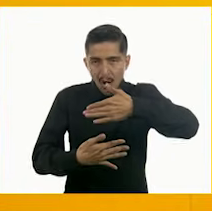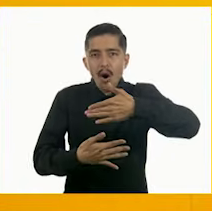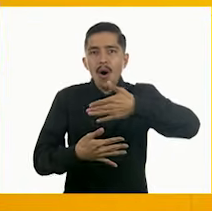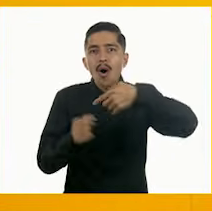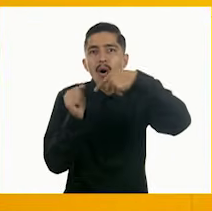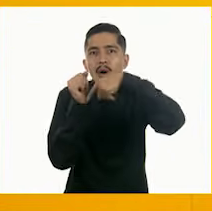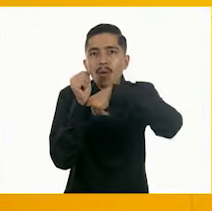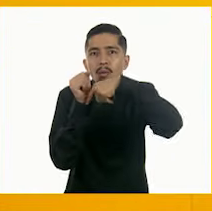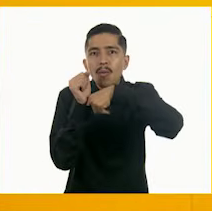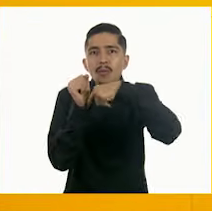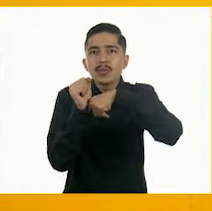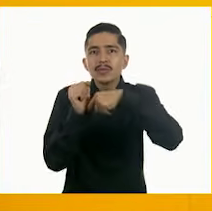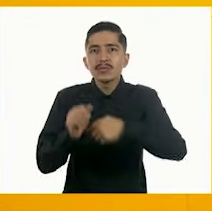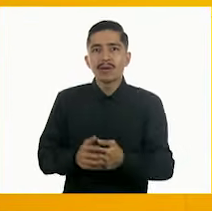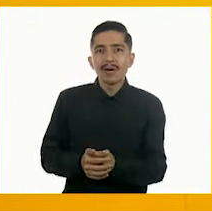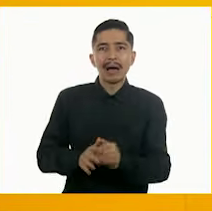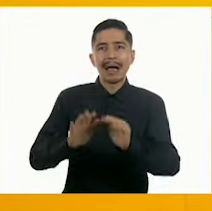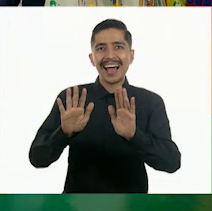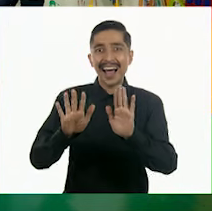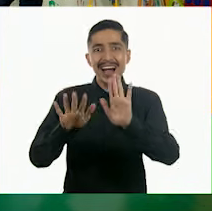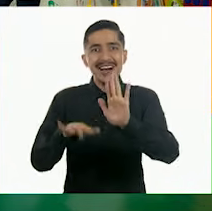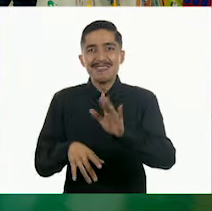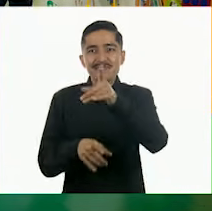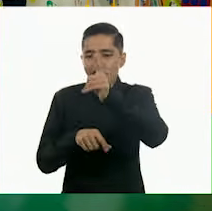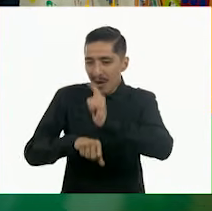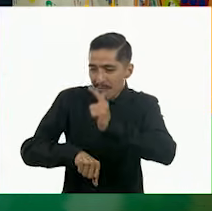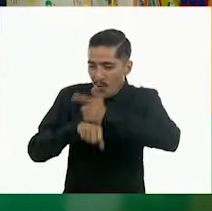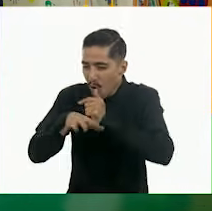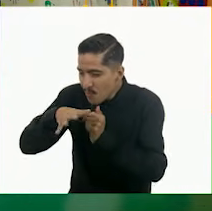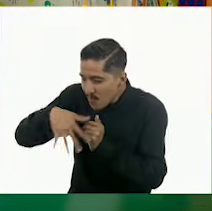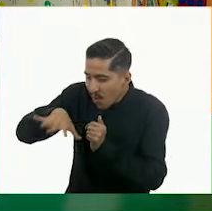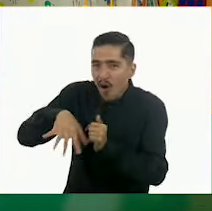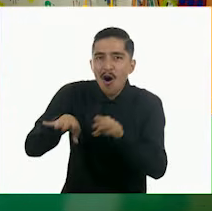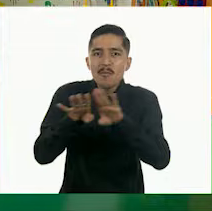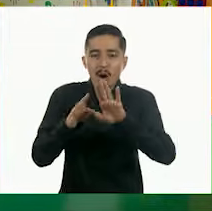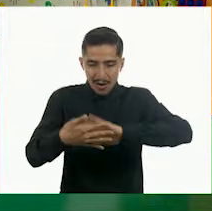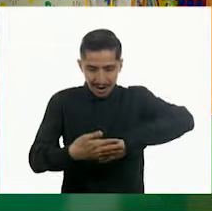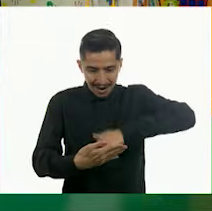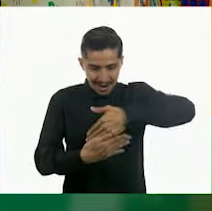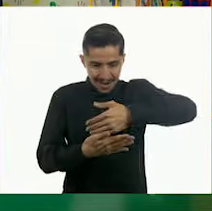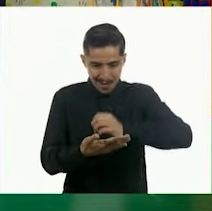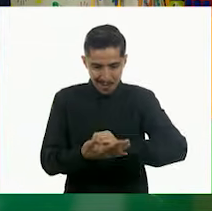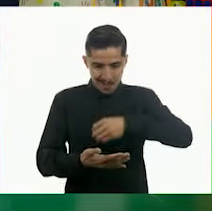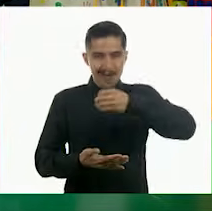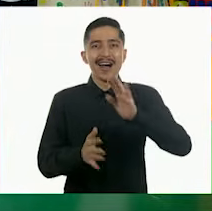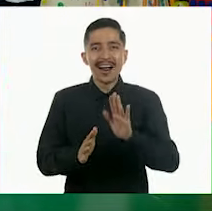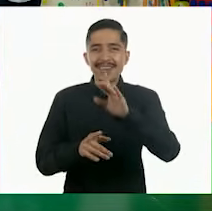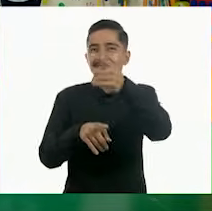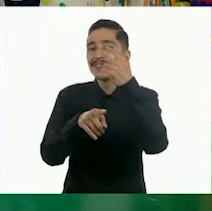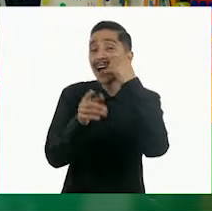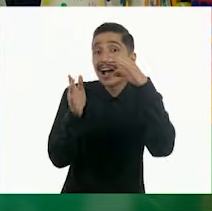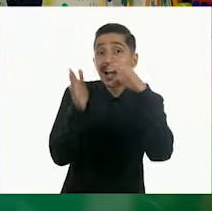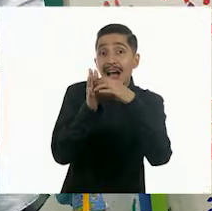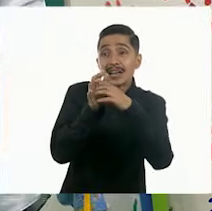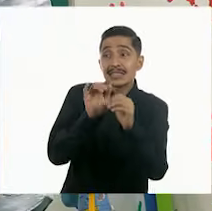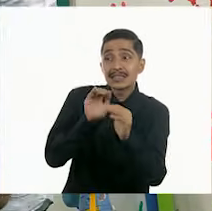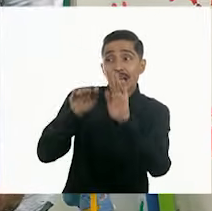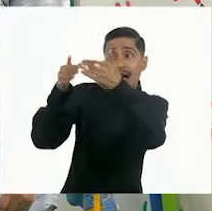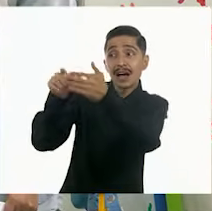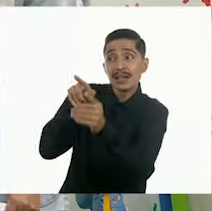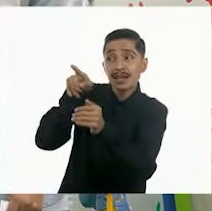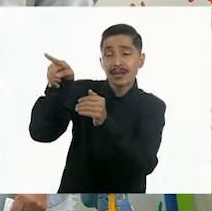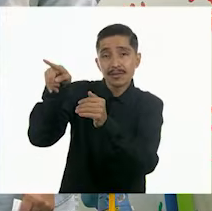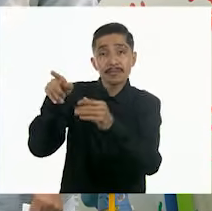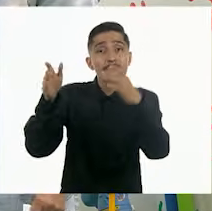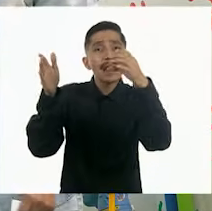un tesoro involucrado. tesoro, vamos a encontrar un tesoro. Fíjate muy bien, ahí atrás tengo unas cajas. Ah, claro, sí, sí, sí.